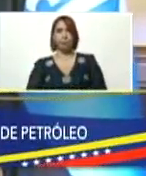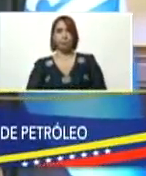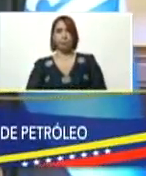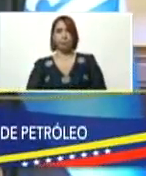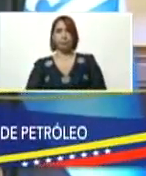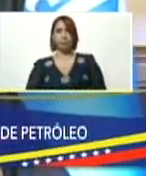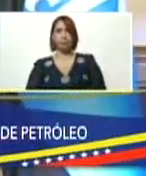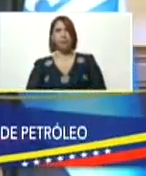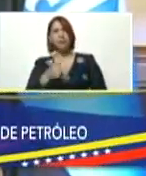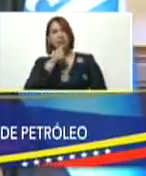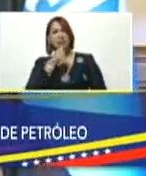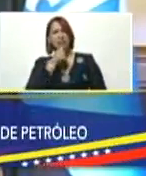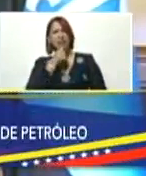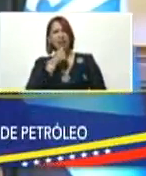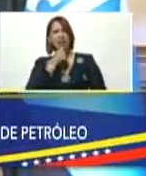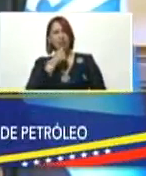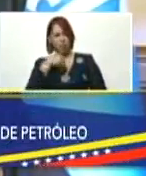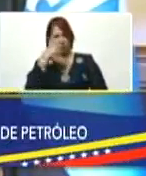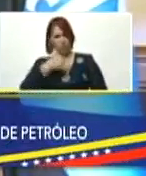¿Y quién se plantó